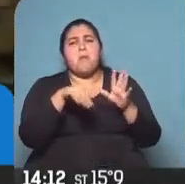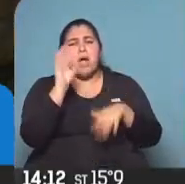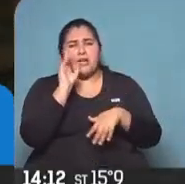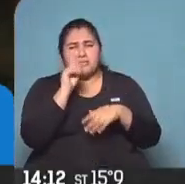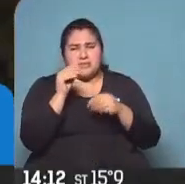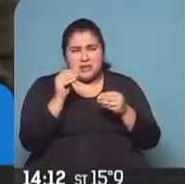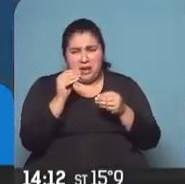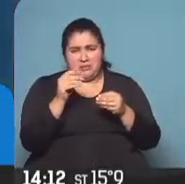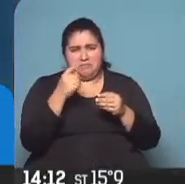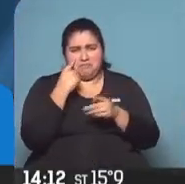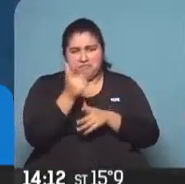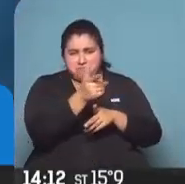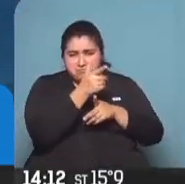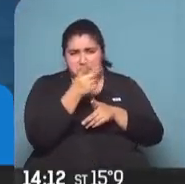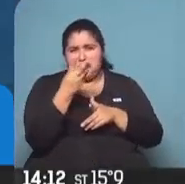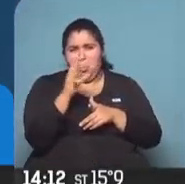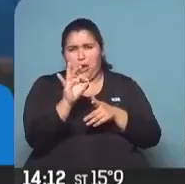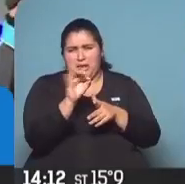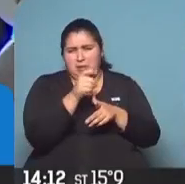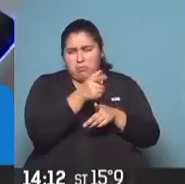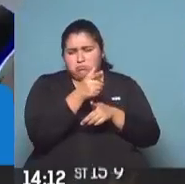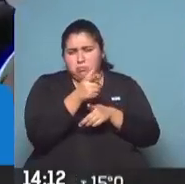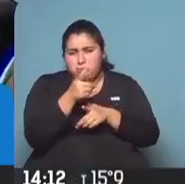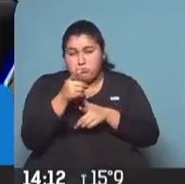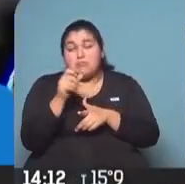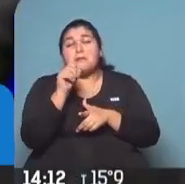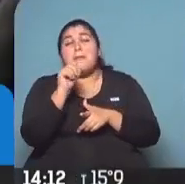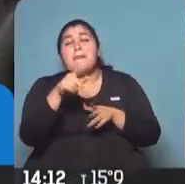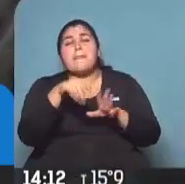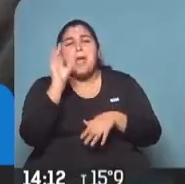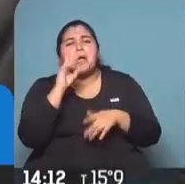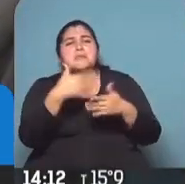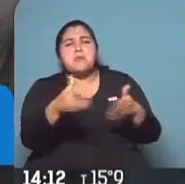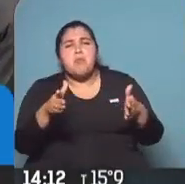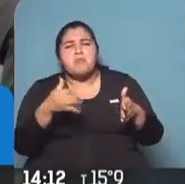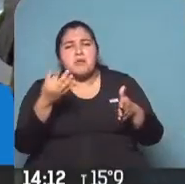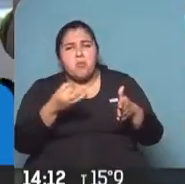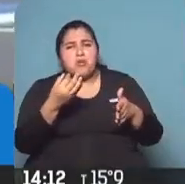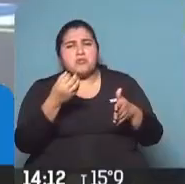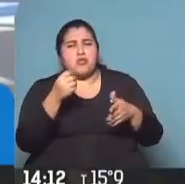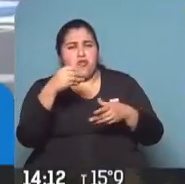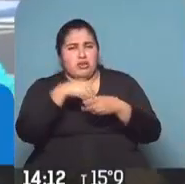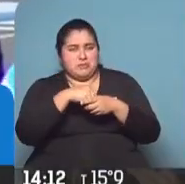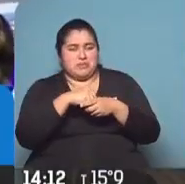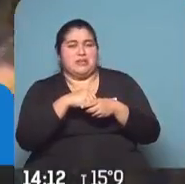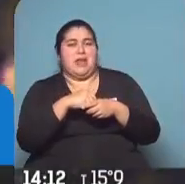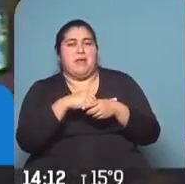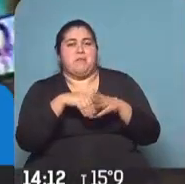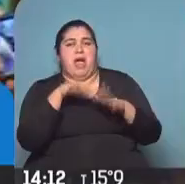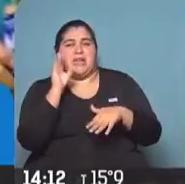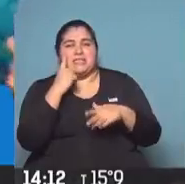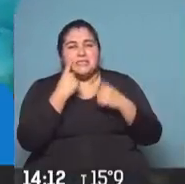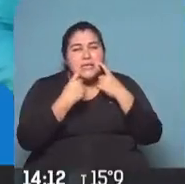1940 a ver sin estas cosas juntos honorables